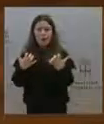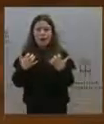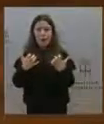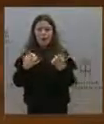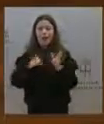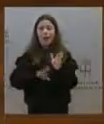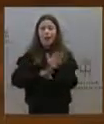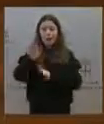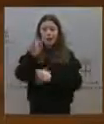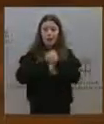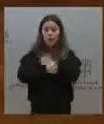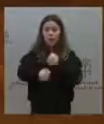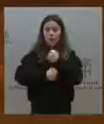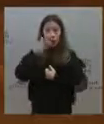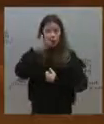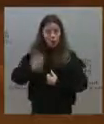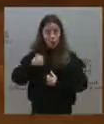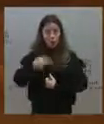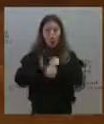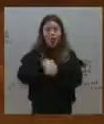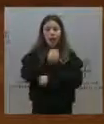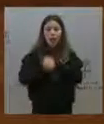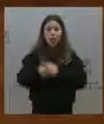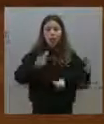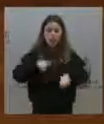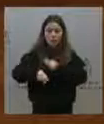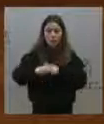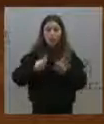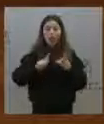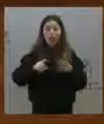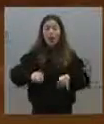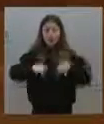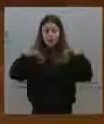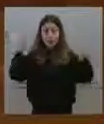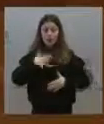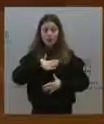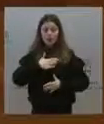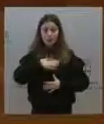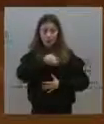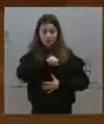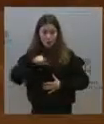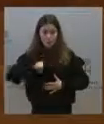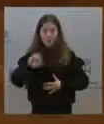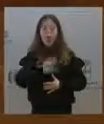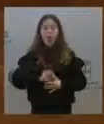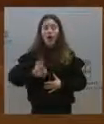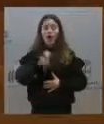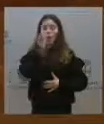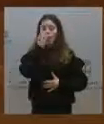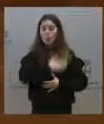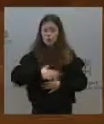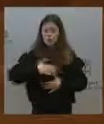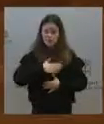economía de mercado, en la libertad, que no creen en la propiedad privada y con ello en el bienestar social y los servicios públicos que suponen estos